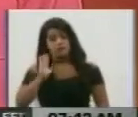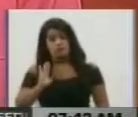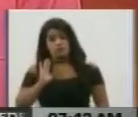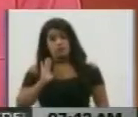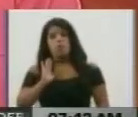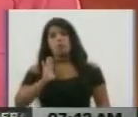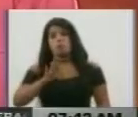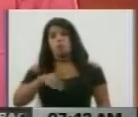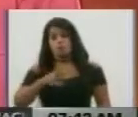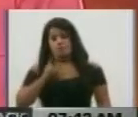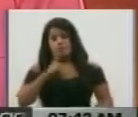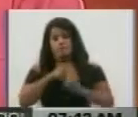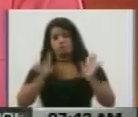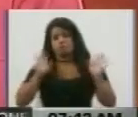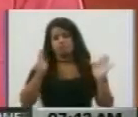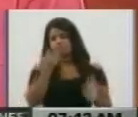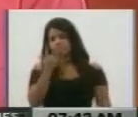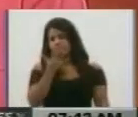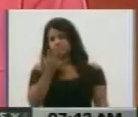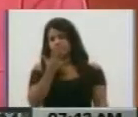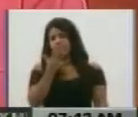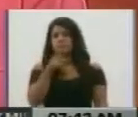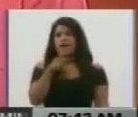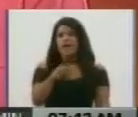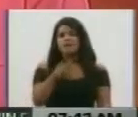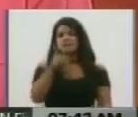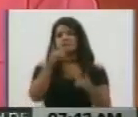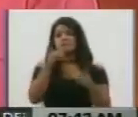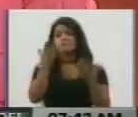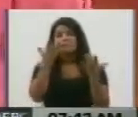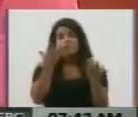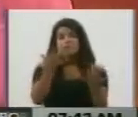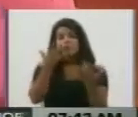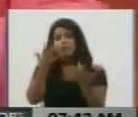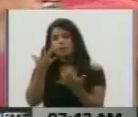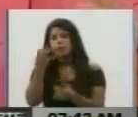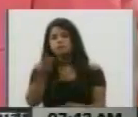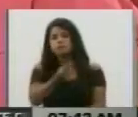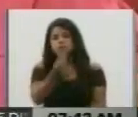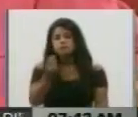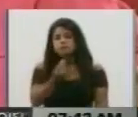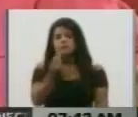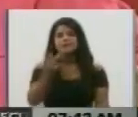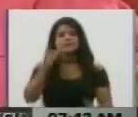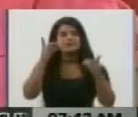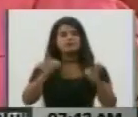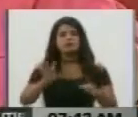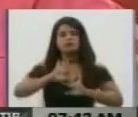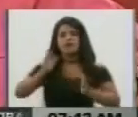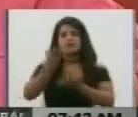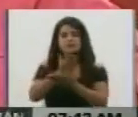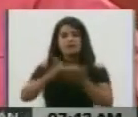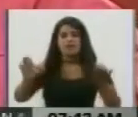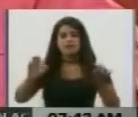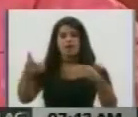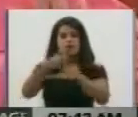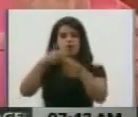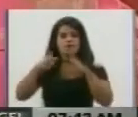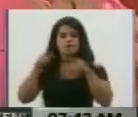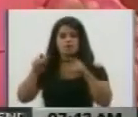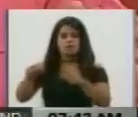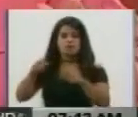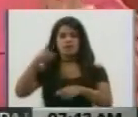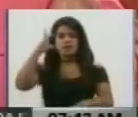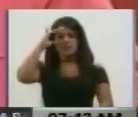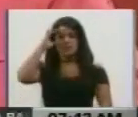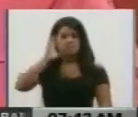y por las brasileñas. Allí pareciera haber una decisión tomada de sacar de en medio a un gobierno popular, a un